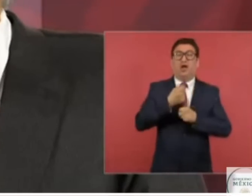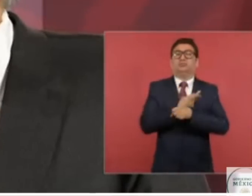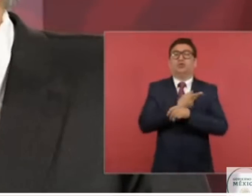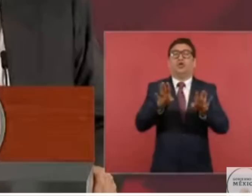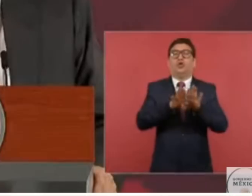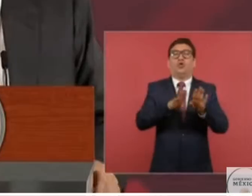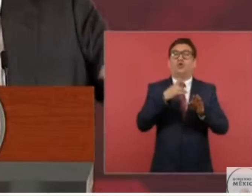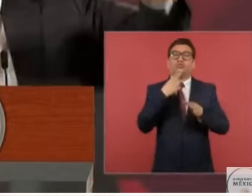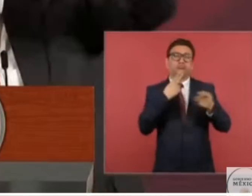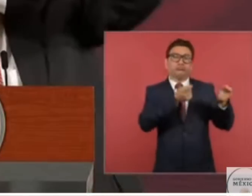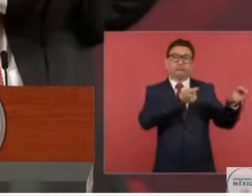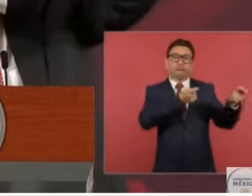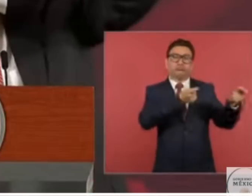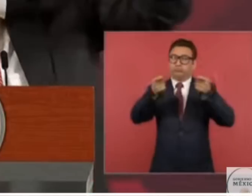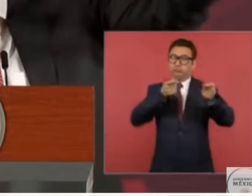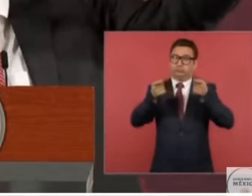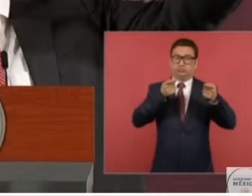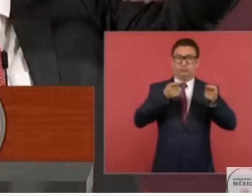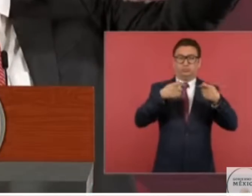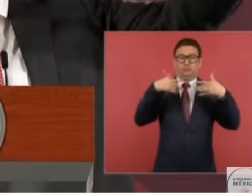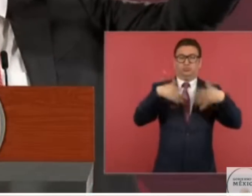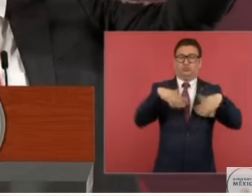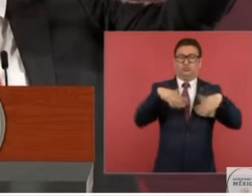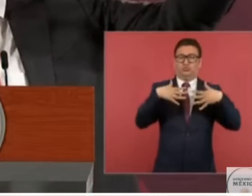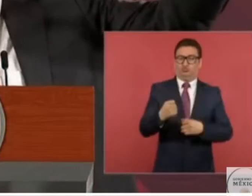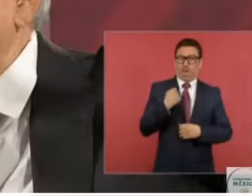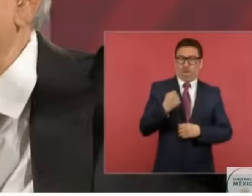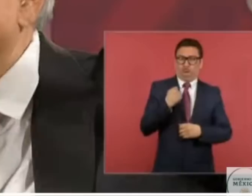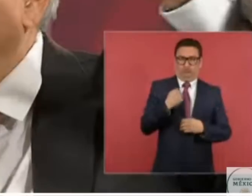Era un control absoluto,